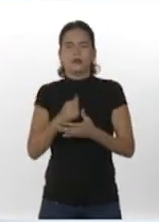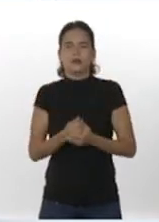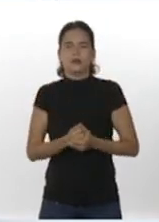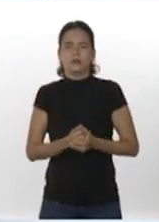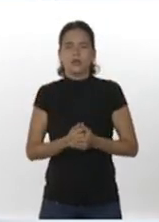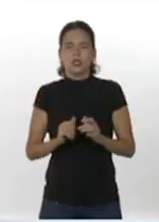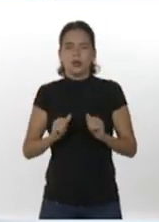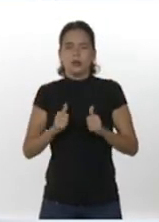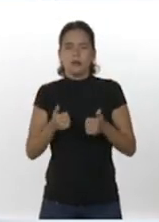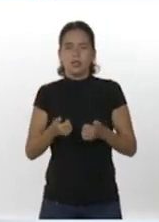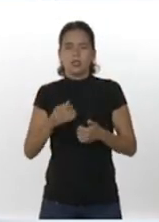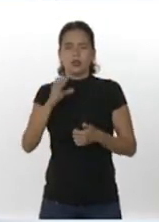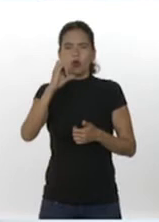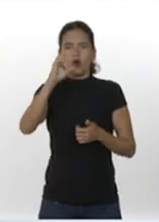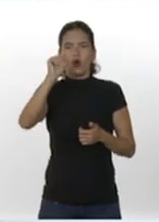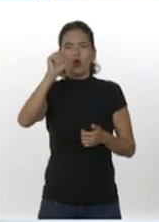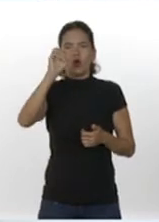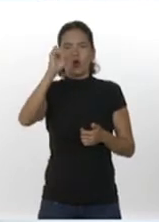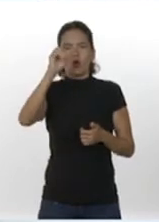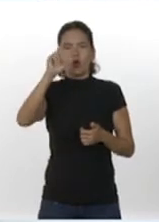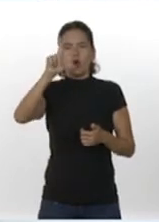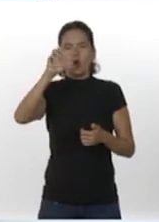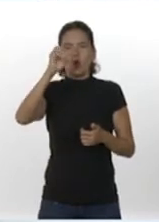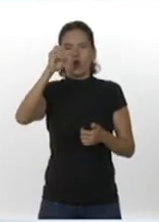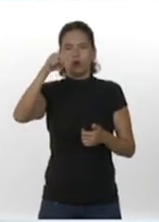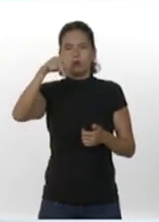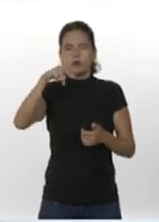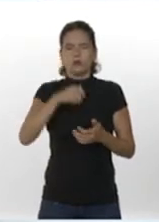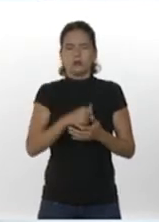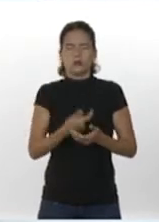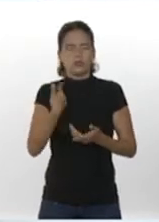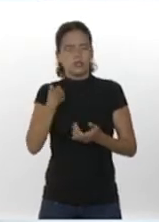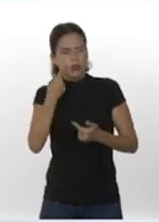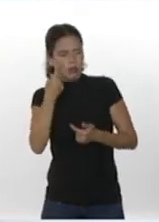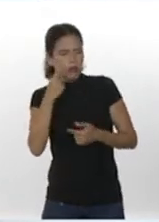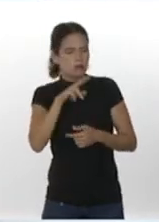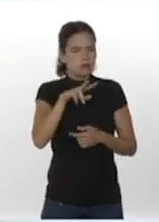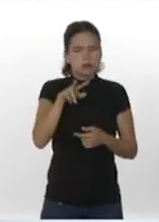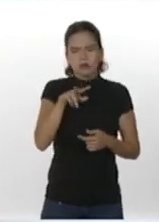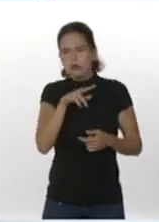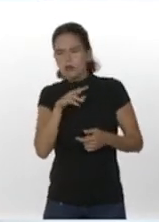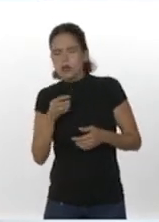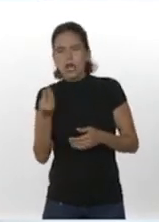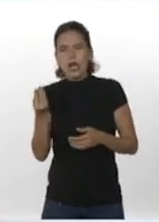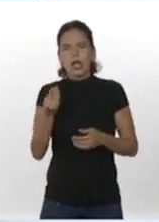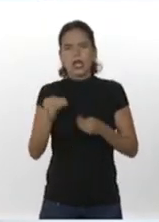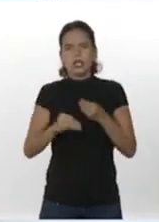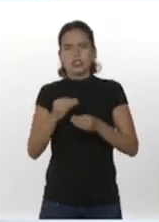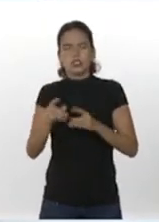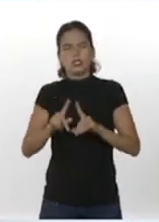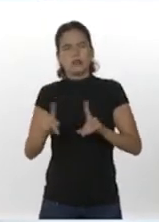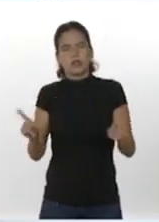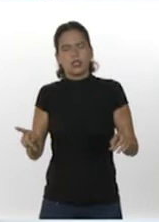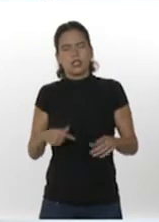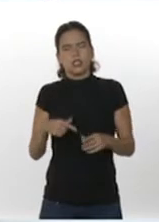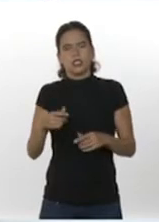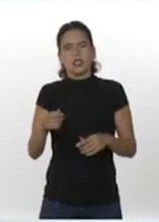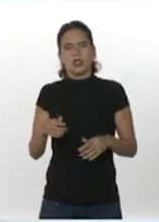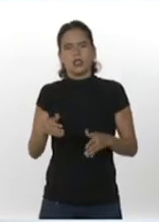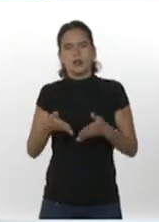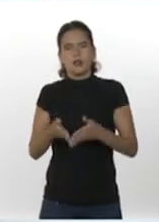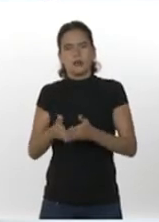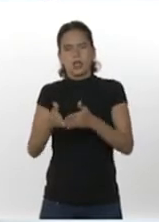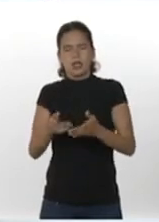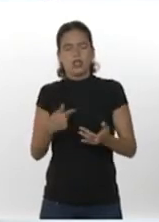empezando con Cristóbal Colón. Él llega, revisan, hacen diferentes viajes y ellos deciden pues cómo se reparten